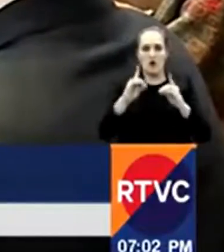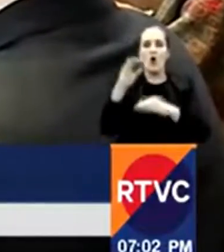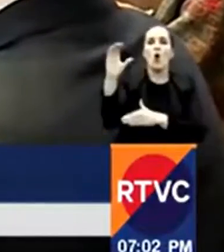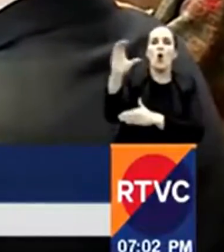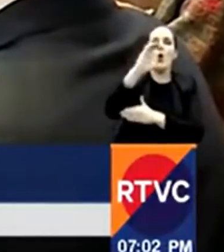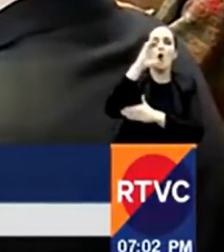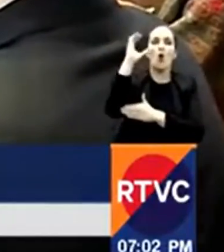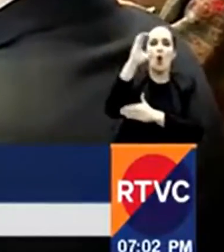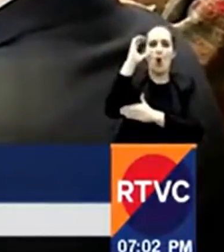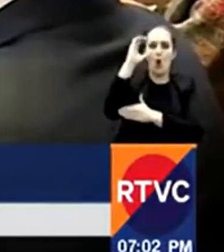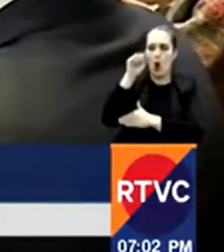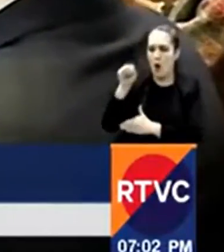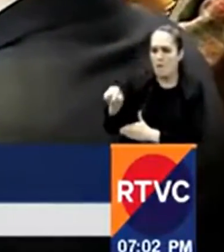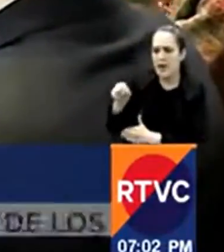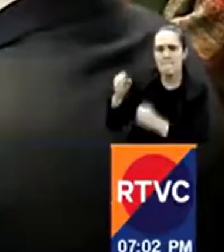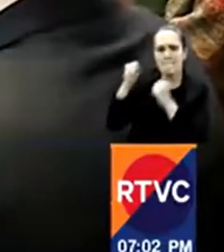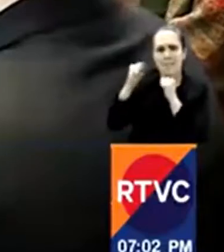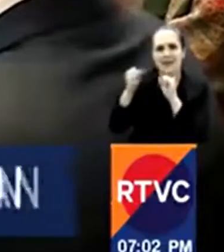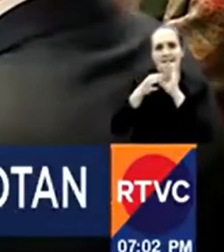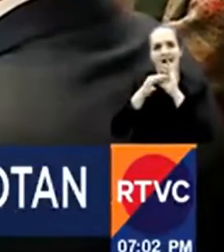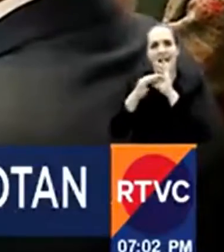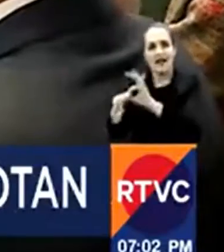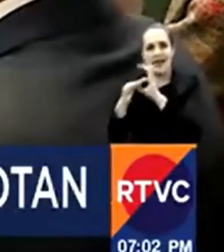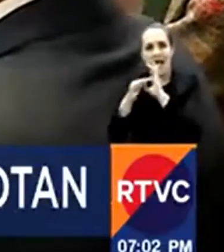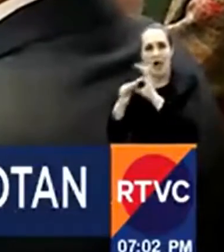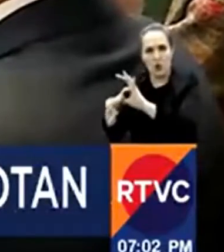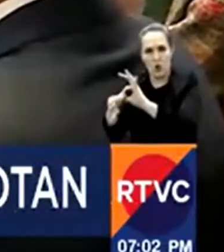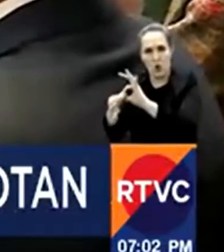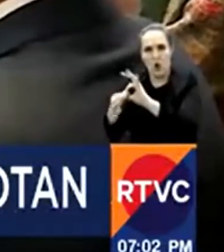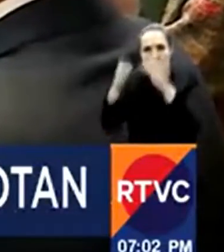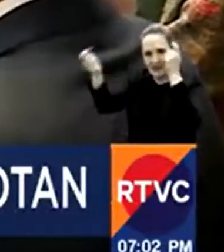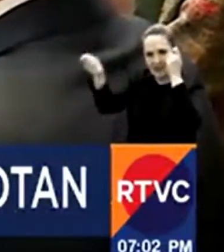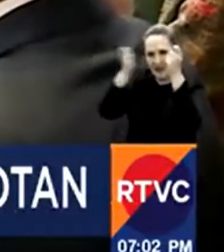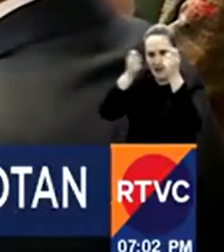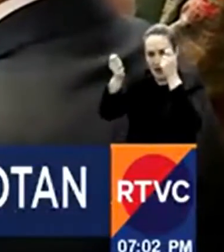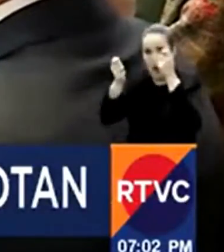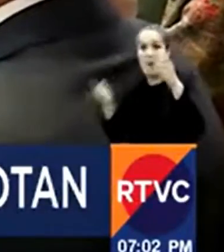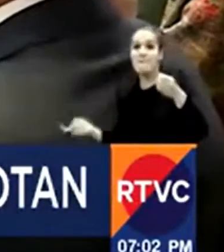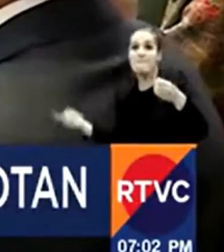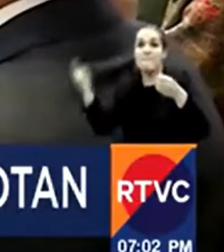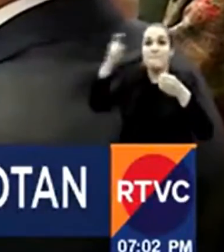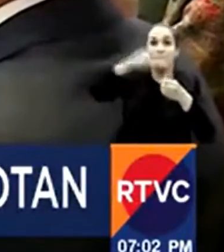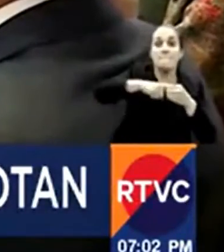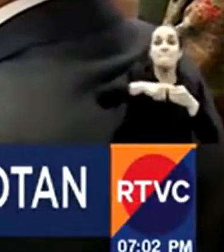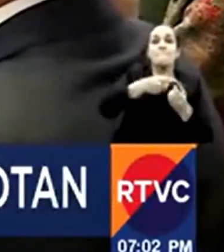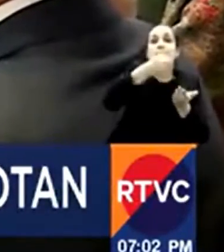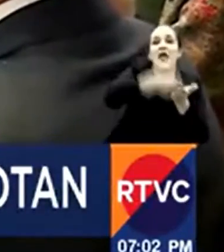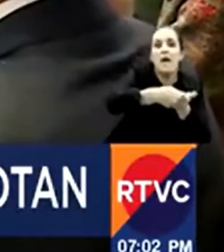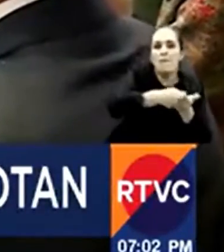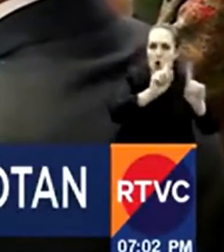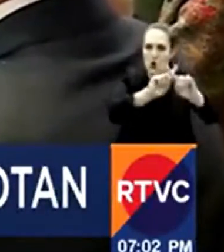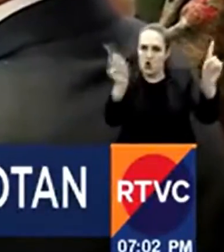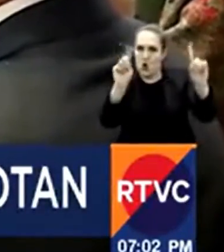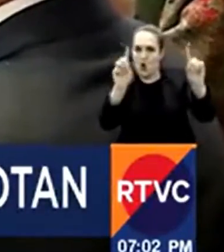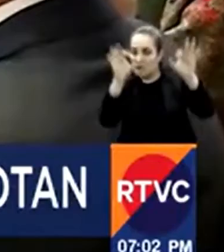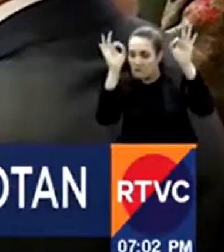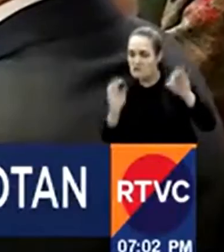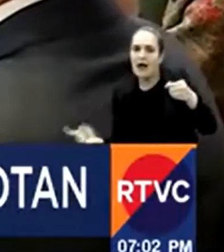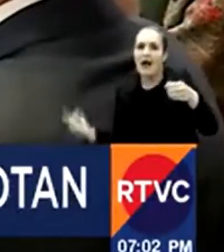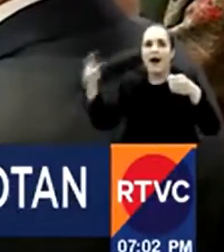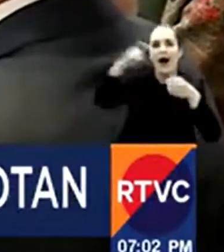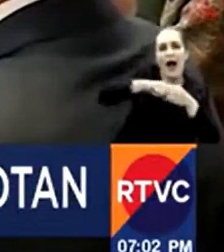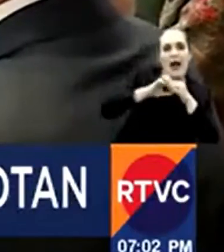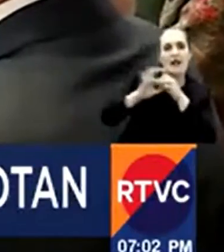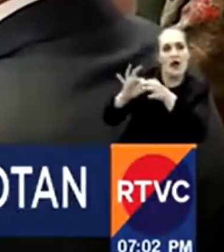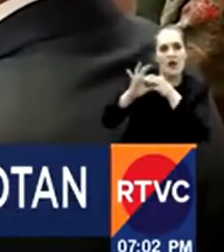uno de los principales aliados no miembros de la OTAN. Es usted uno de los principales aliados y esto es el reconocimiento de la estrecha